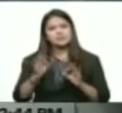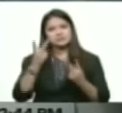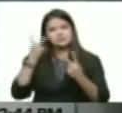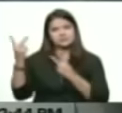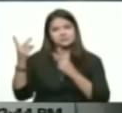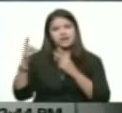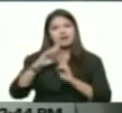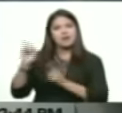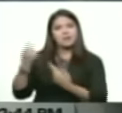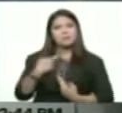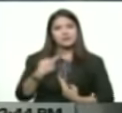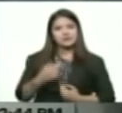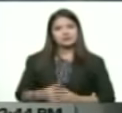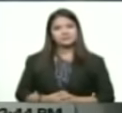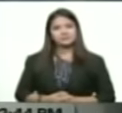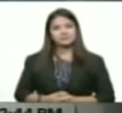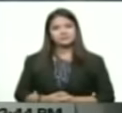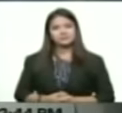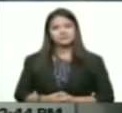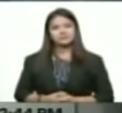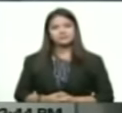ver la respuesta de María Corina Machado.